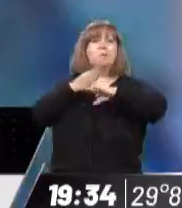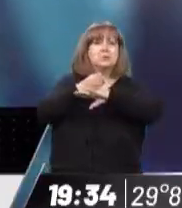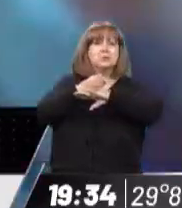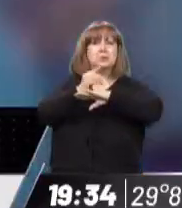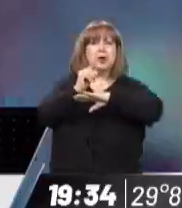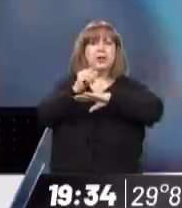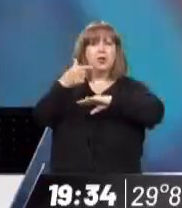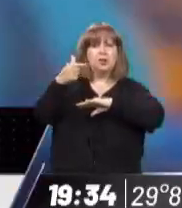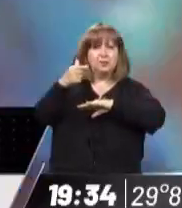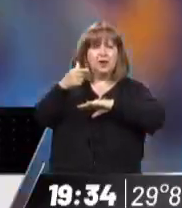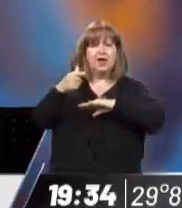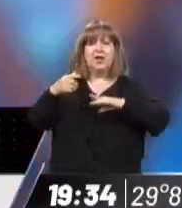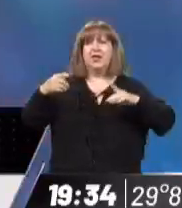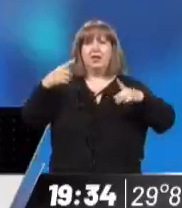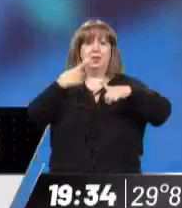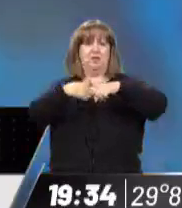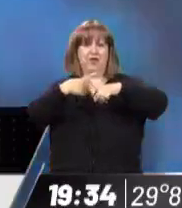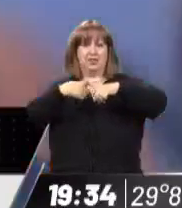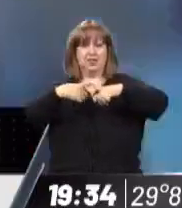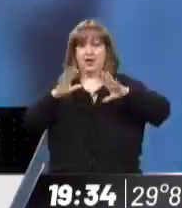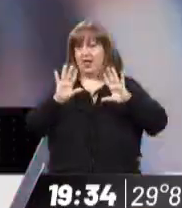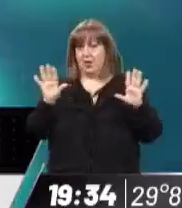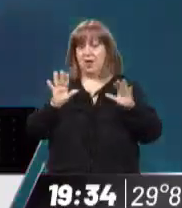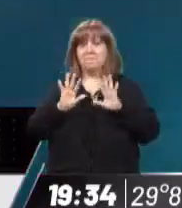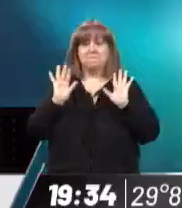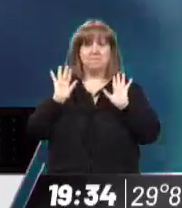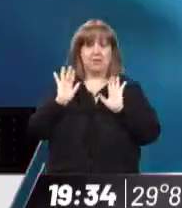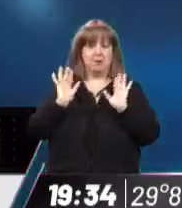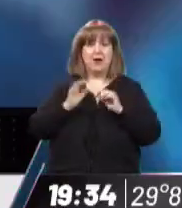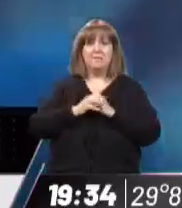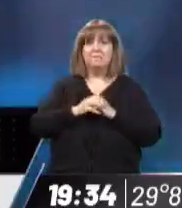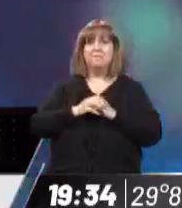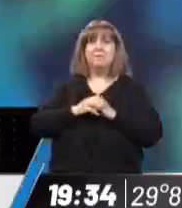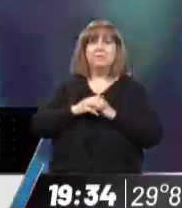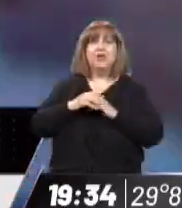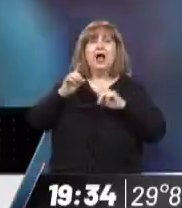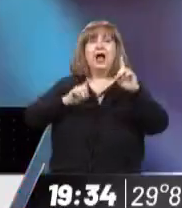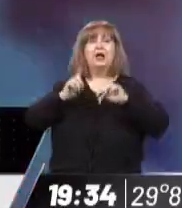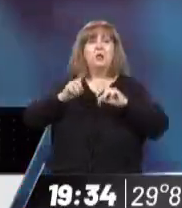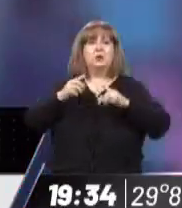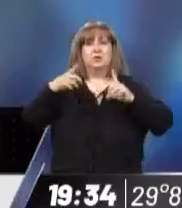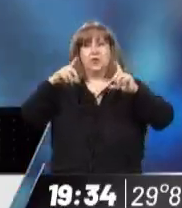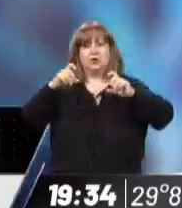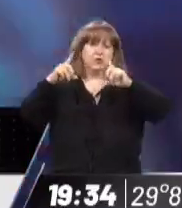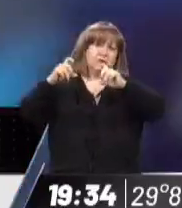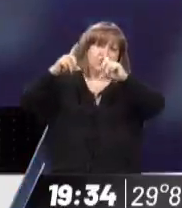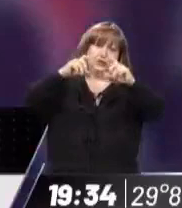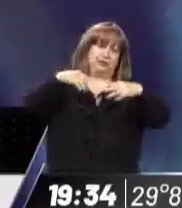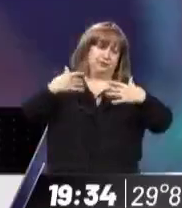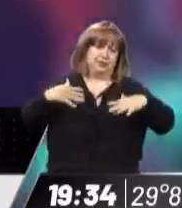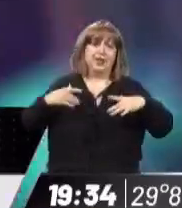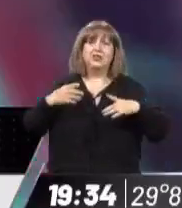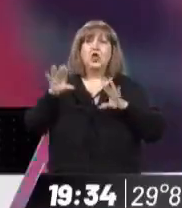video. Sí, todos pero muy cuidadosos de enviar alguna imagen, mostrar algo más. Pero algunos chicos se tomaron selfies, o sea, los